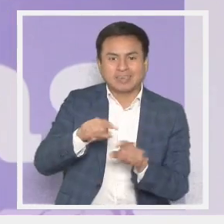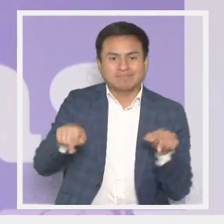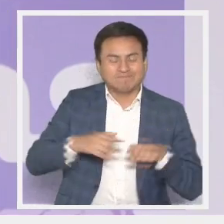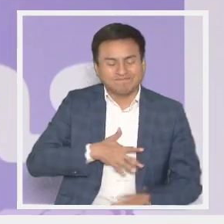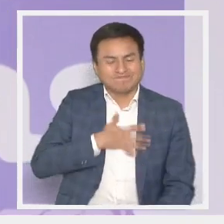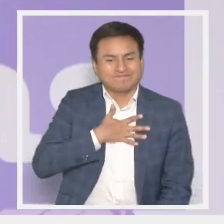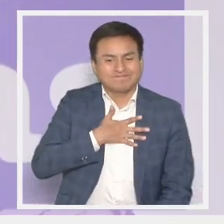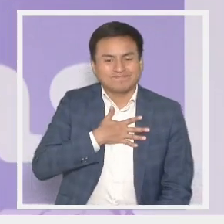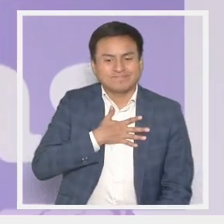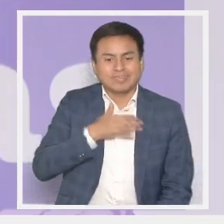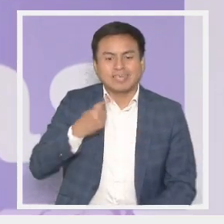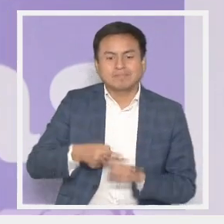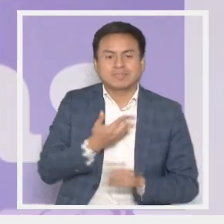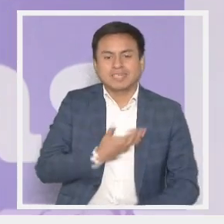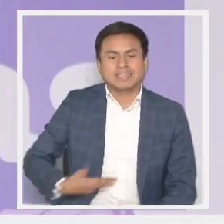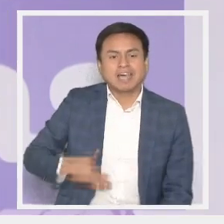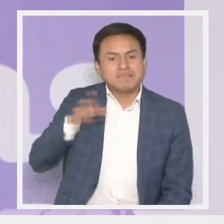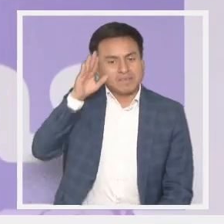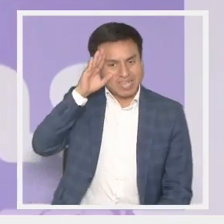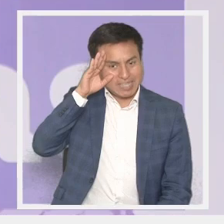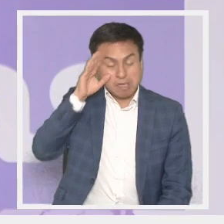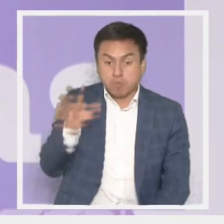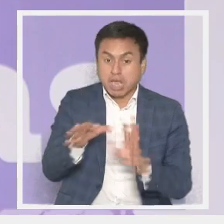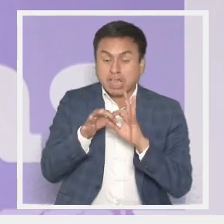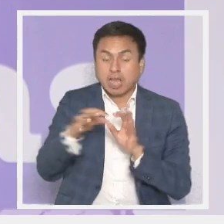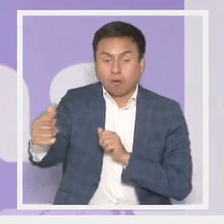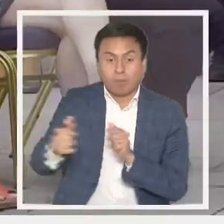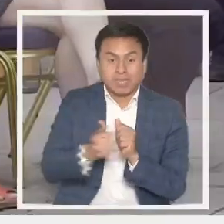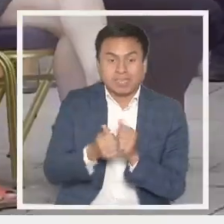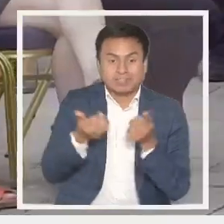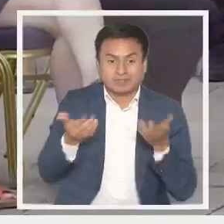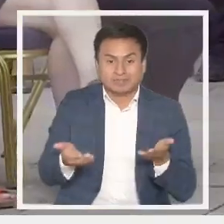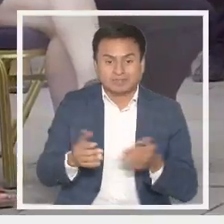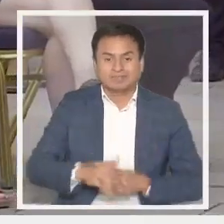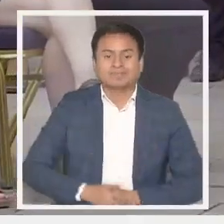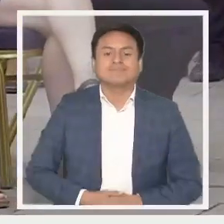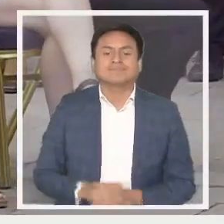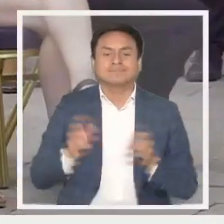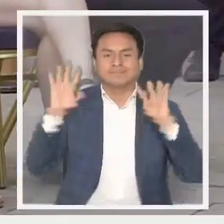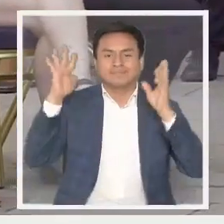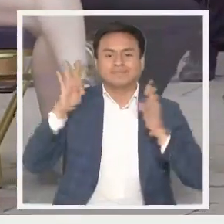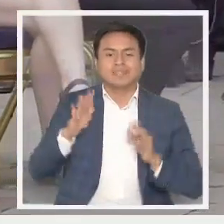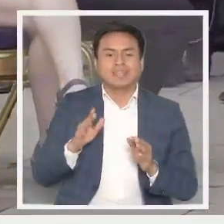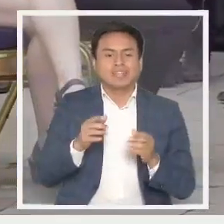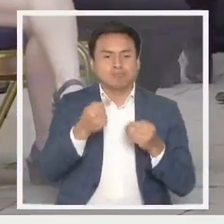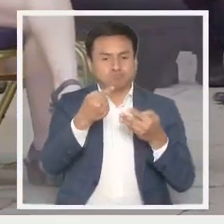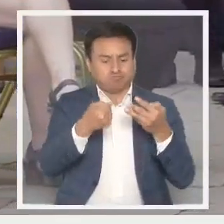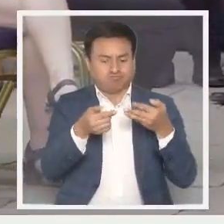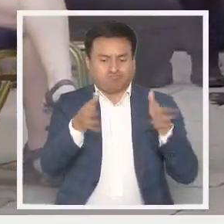a nuestra expresidenta Michelle Bachelet. Muchas gracias por acompañarnos y por tantos caminos que abriste.